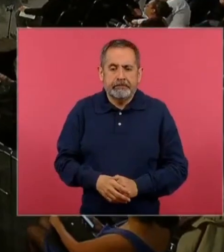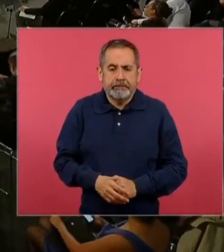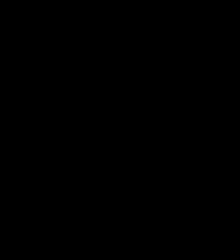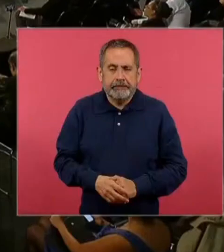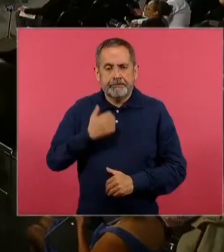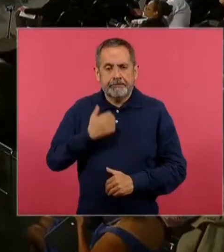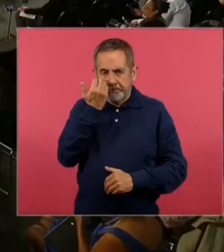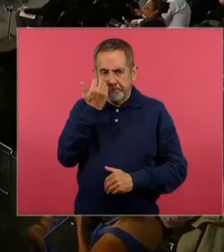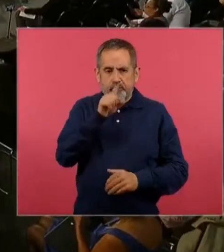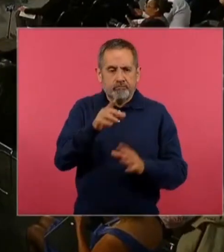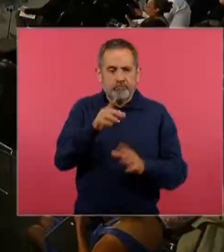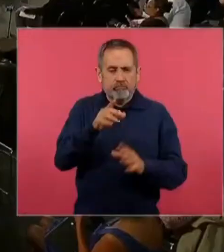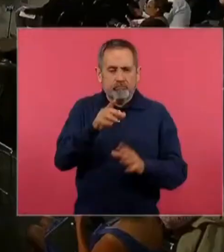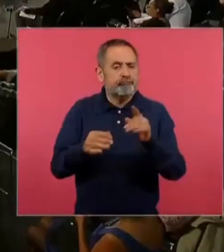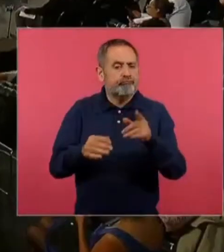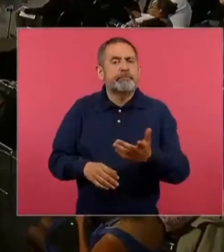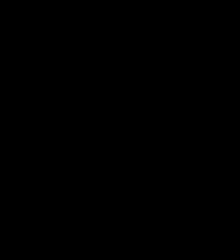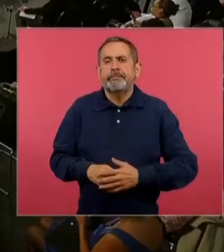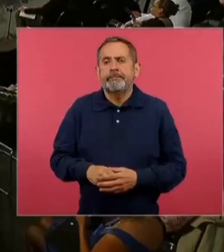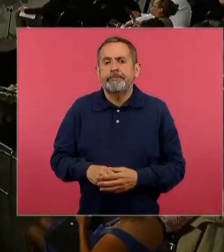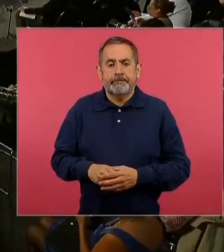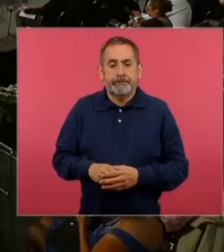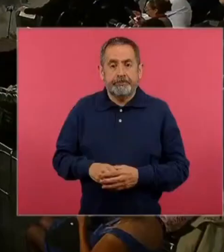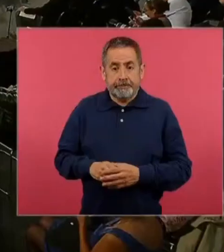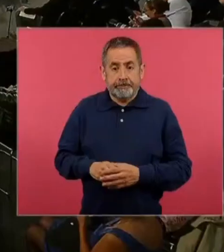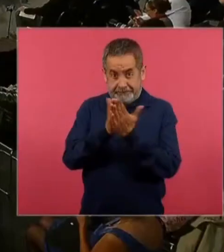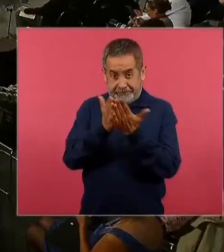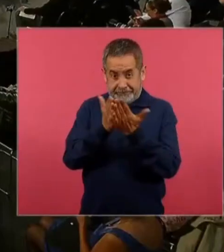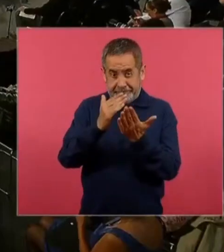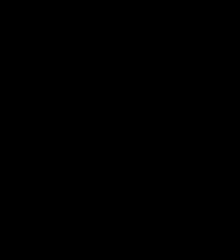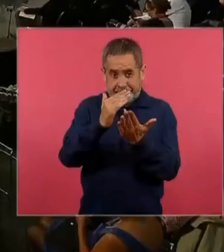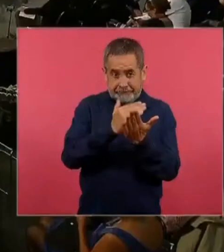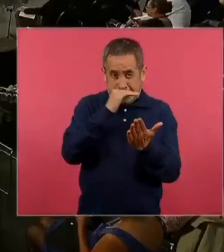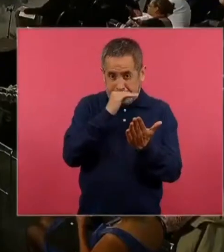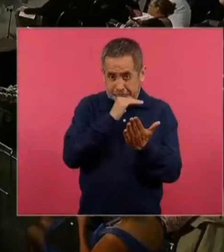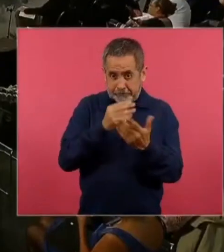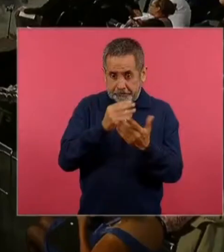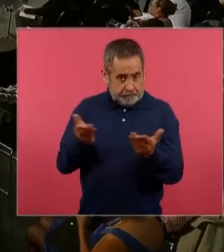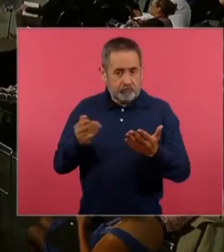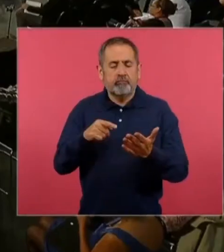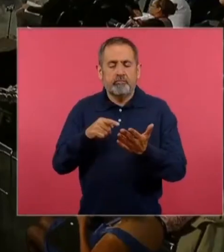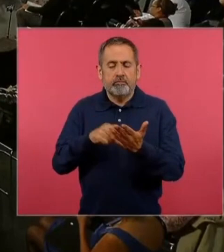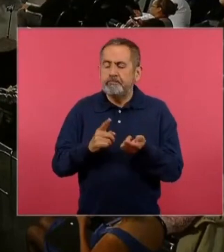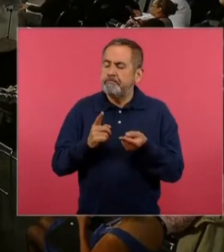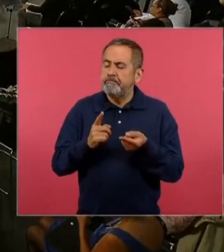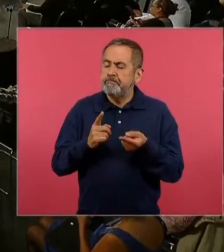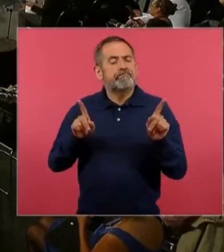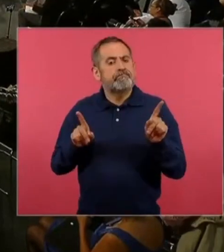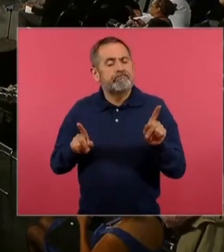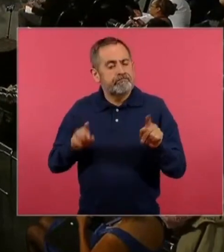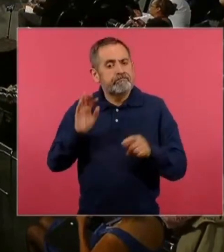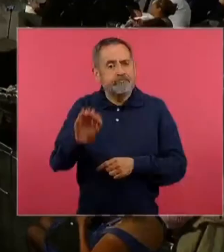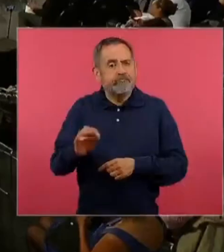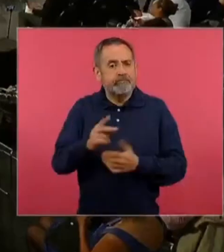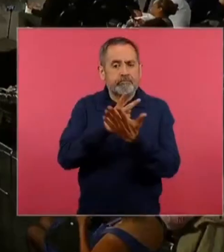Quiero comentar también que en esta dinámica de los libros de texto se plantea una dinámica diferente. Se trabaja